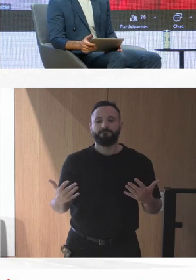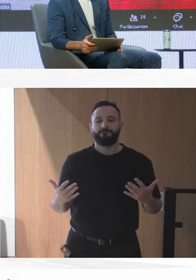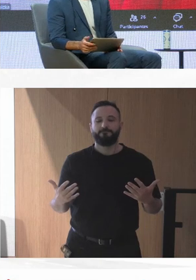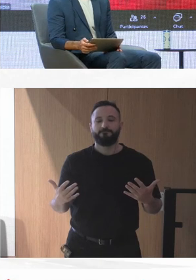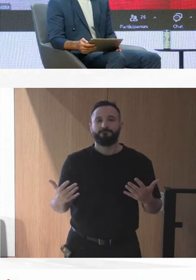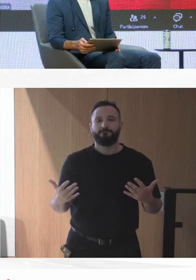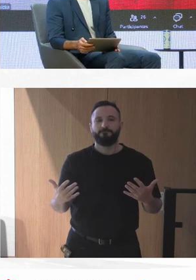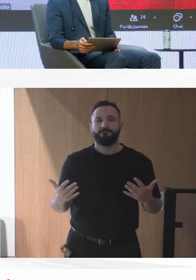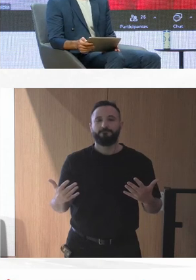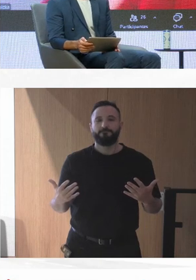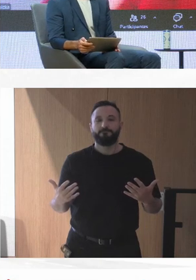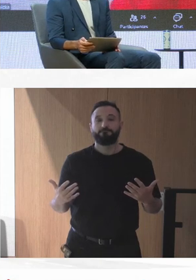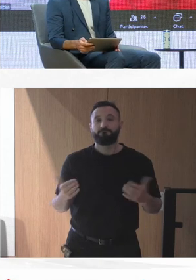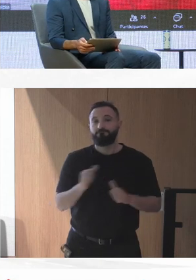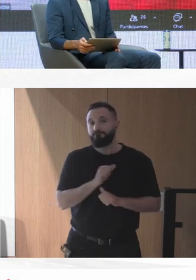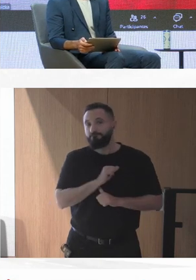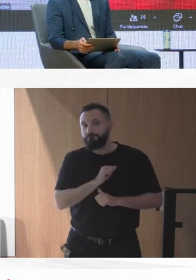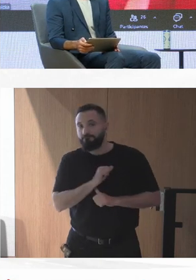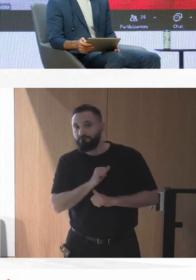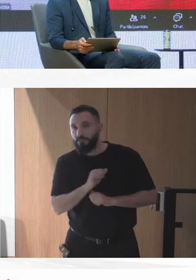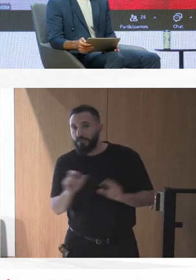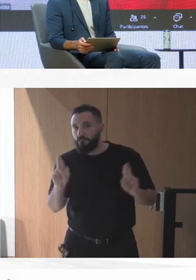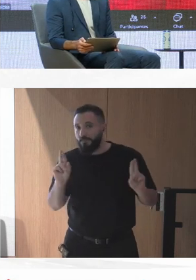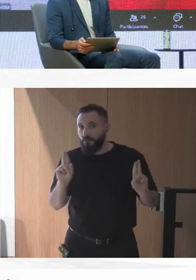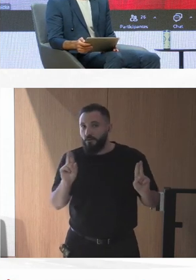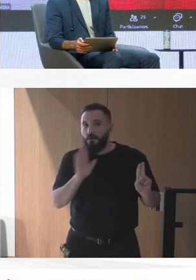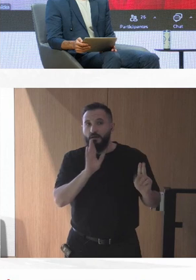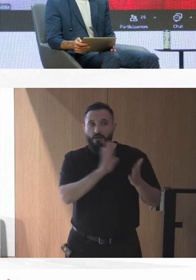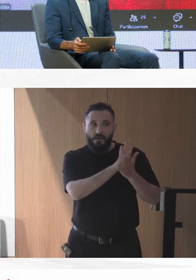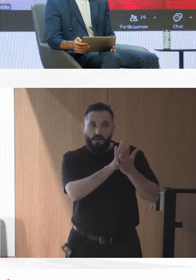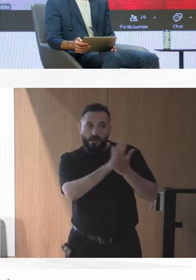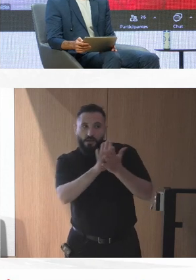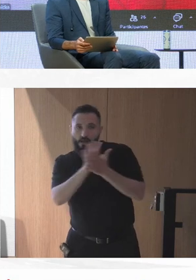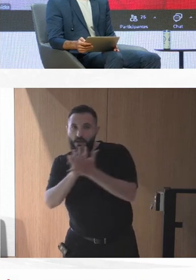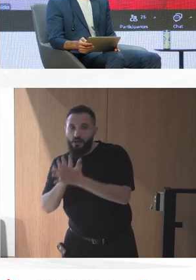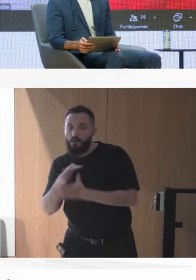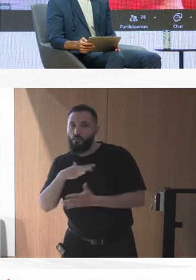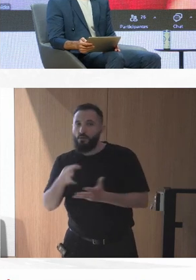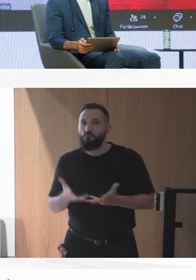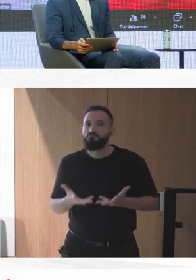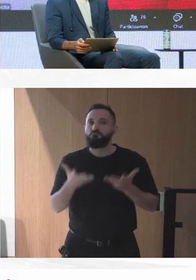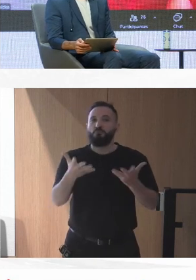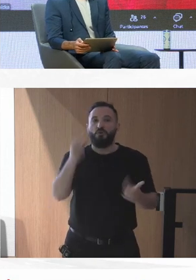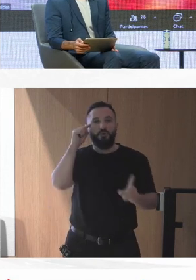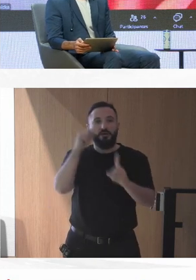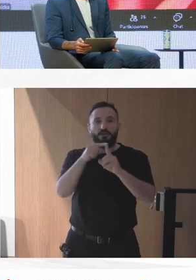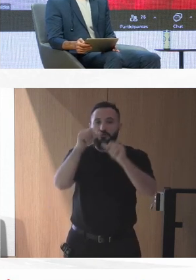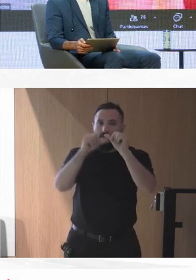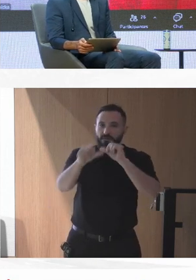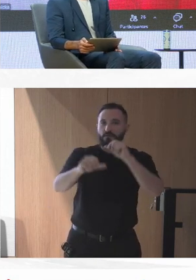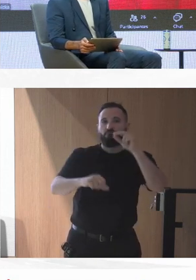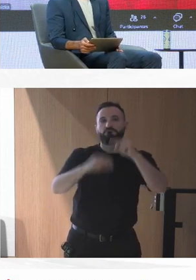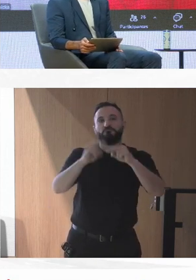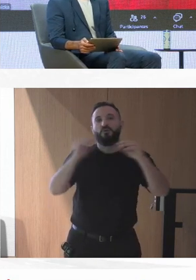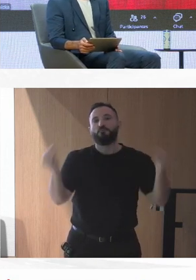bueno, espero que con estos elementos se pueda contribuir de forma positiva. Evidentemente hace falta mucho más,